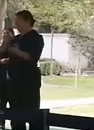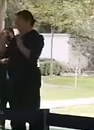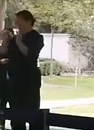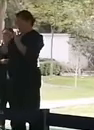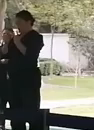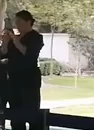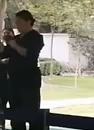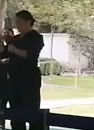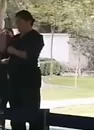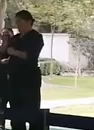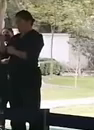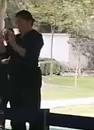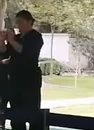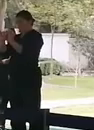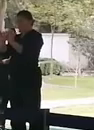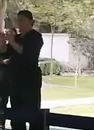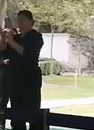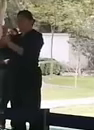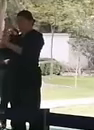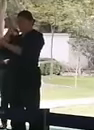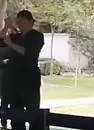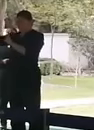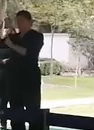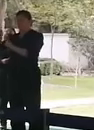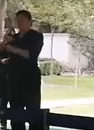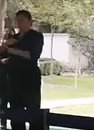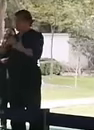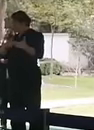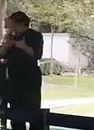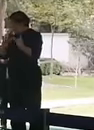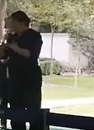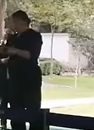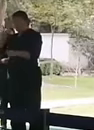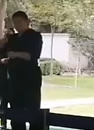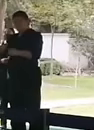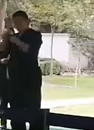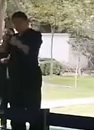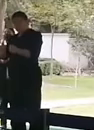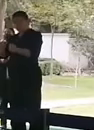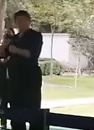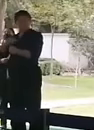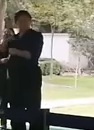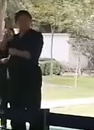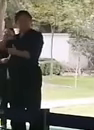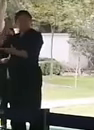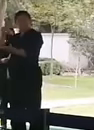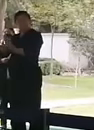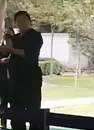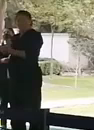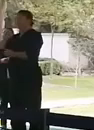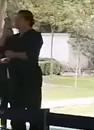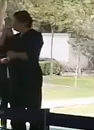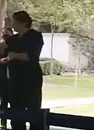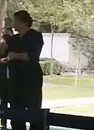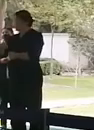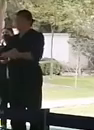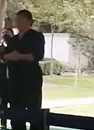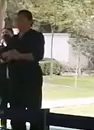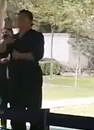y lo vamos a lograr. Tengo yo una confianza muy determinada que sí lo vamos a lograr, pero sí